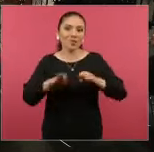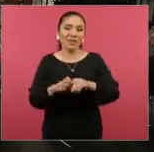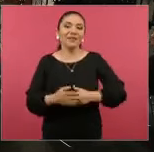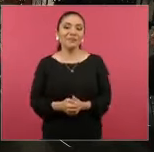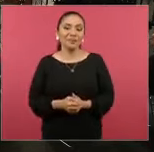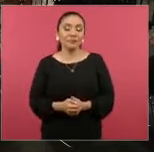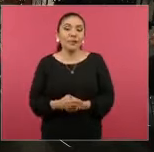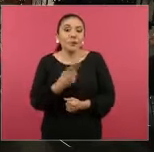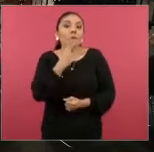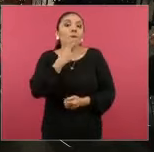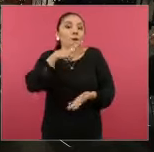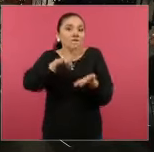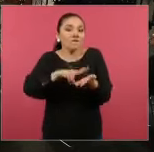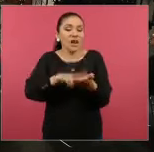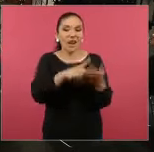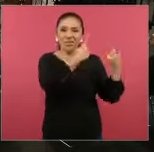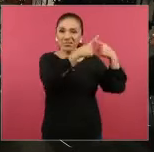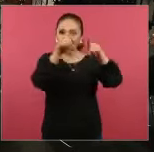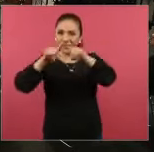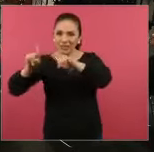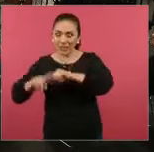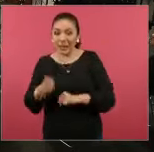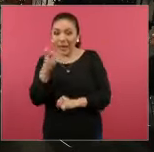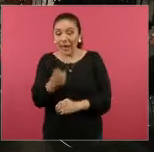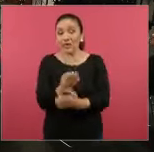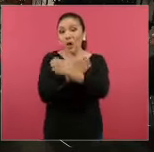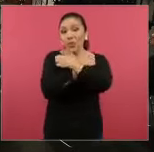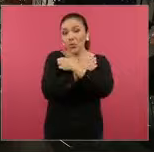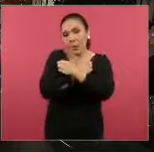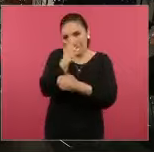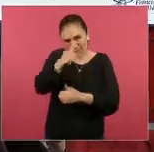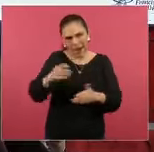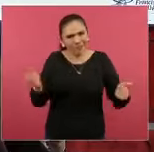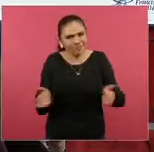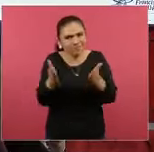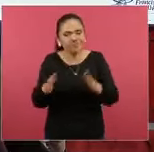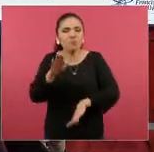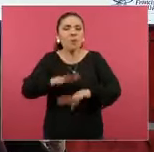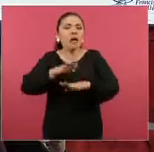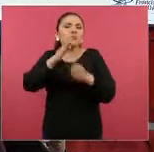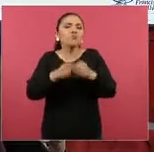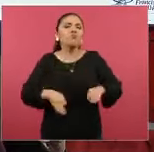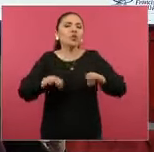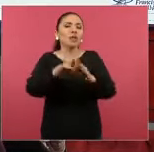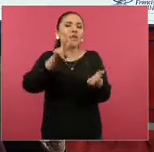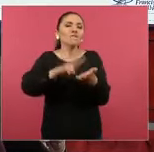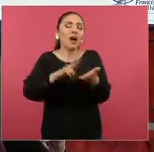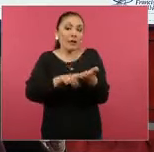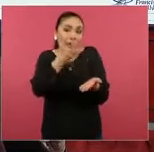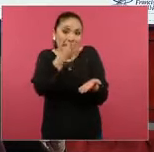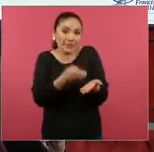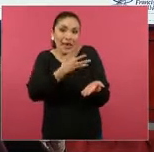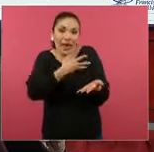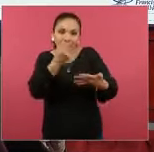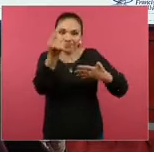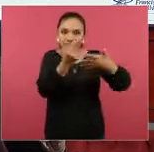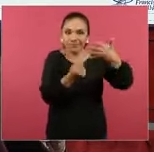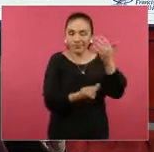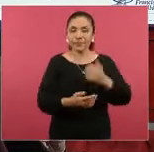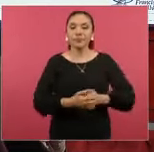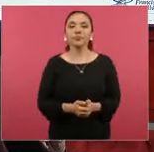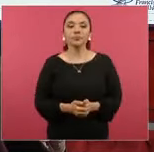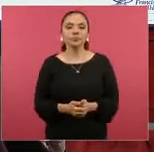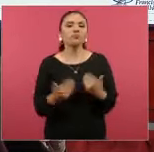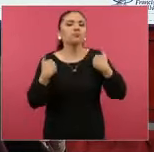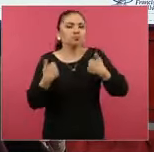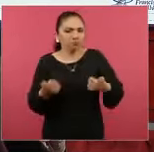la diversidad, ya dijimos educar en la diversidad para poder promover los valores fundamentales que este proyecto menciona.